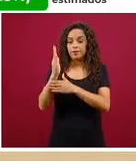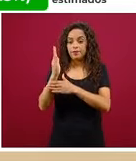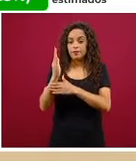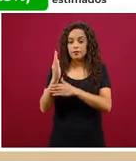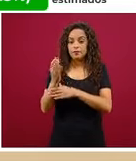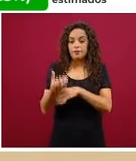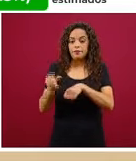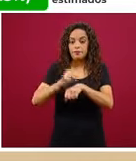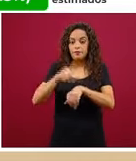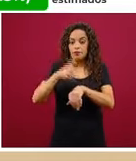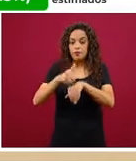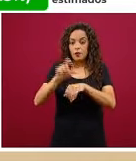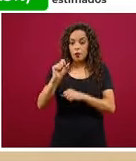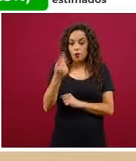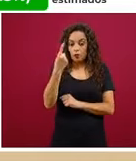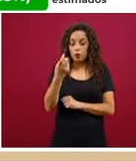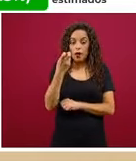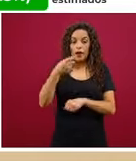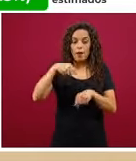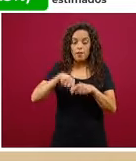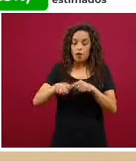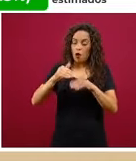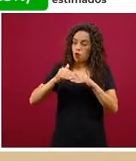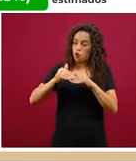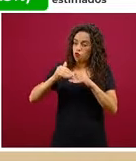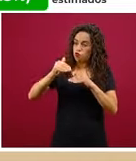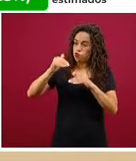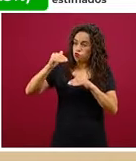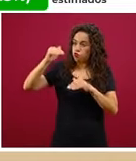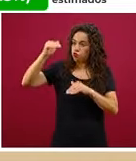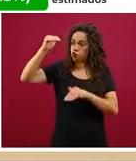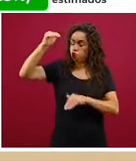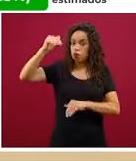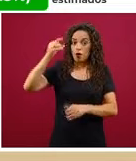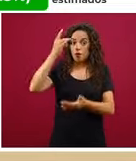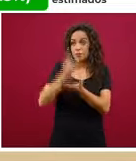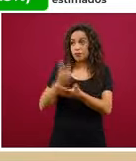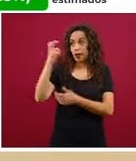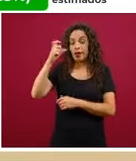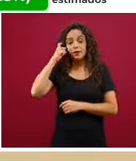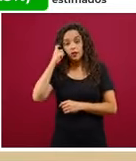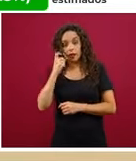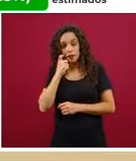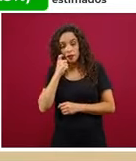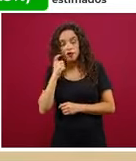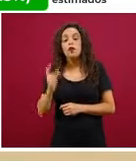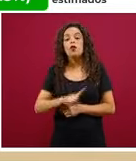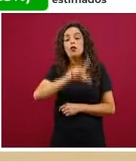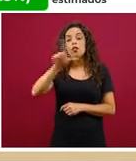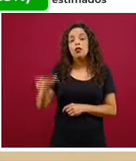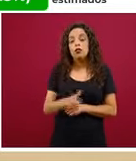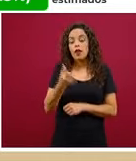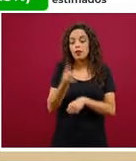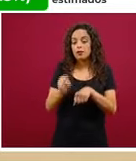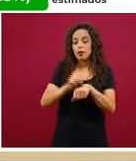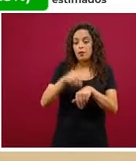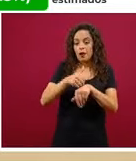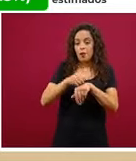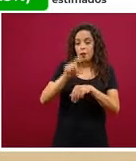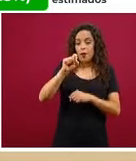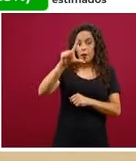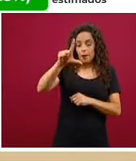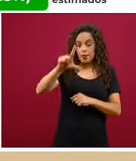21, siendo el de mayor intensidad hasta el momento visto en Guerrero en la semana 27, y luego ya con tres semanas consecutivas